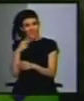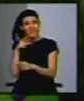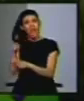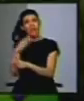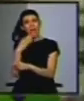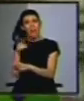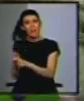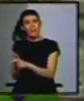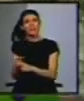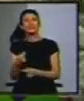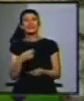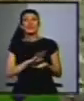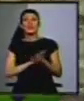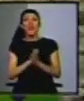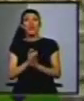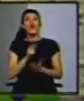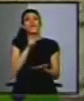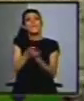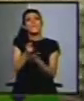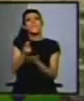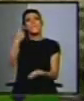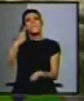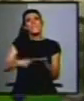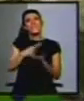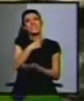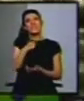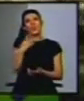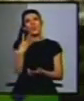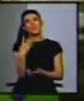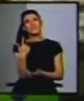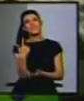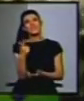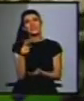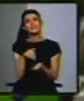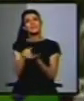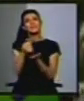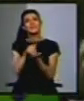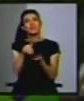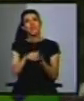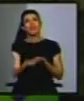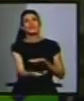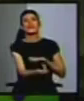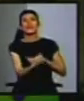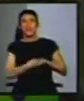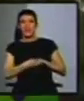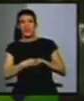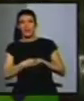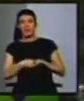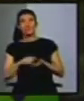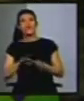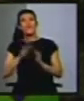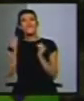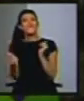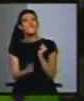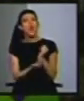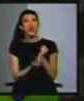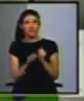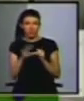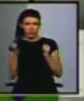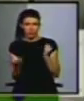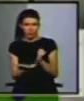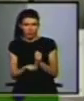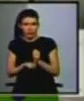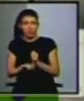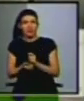la comunidad 1.147 millones de pesos, generando un gran fondo. Mientras